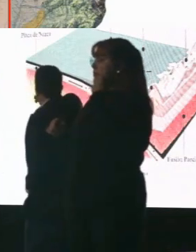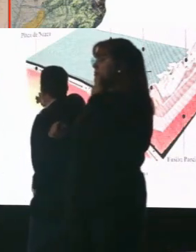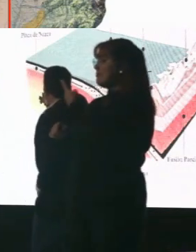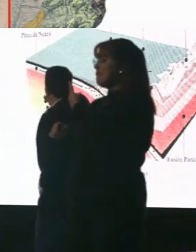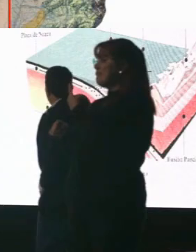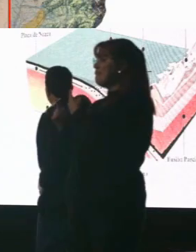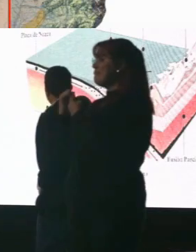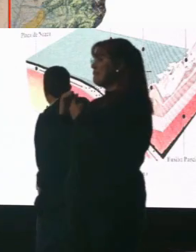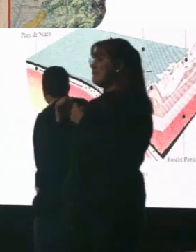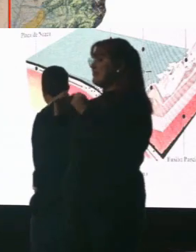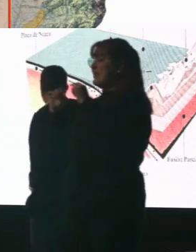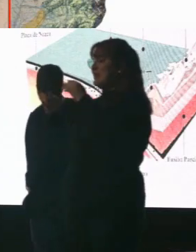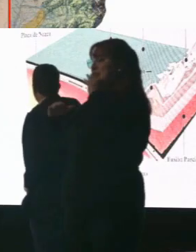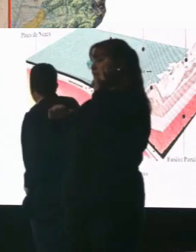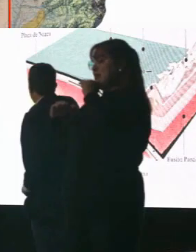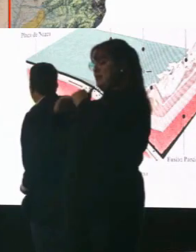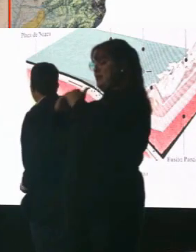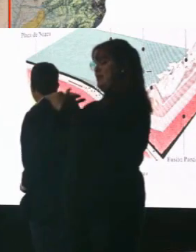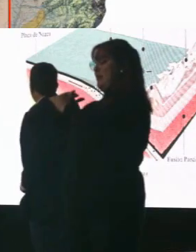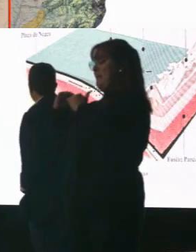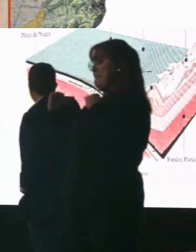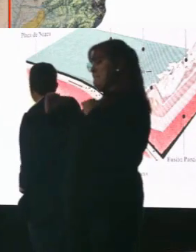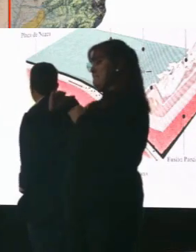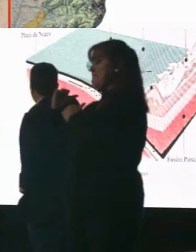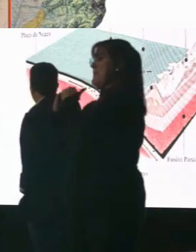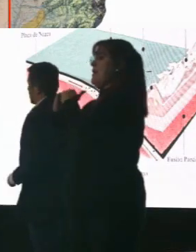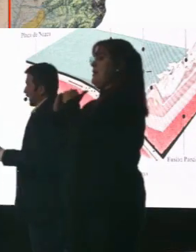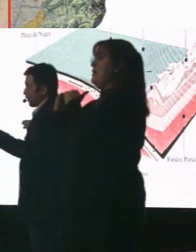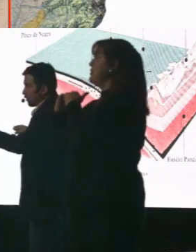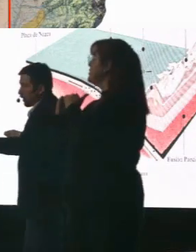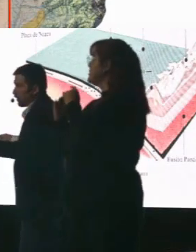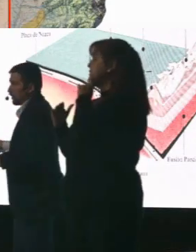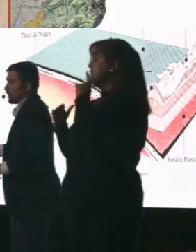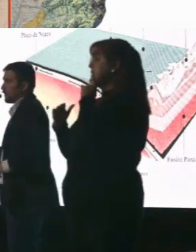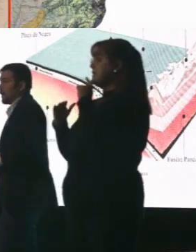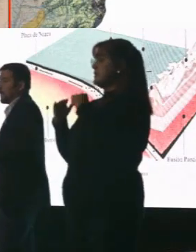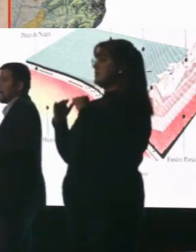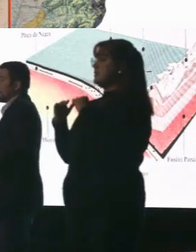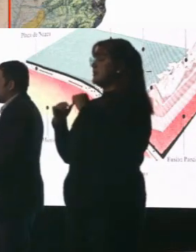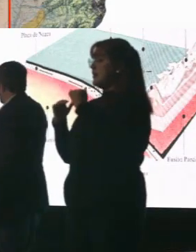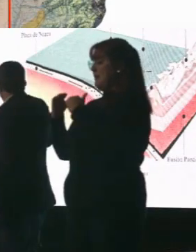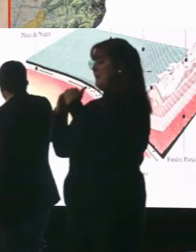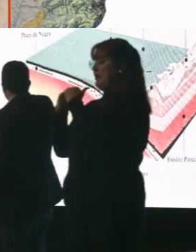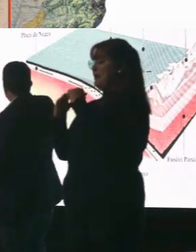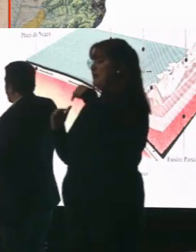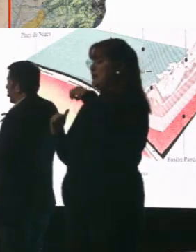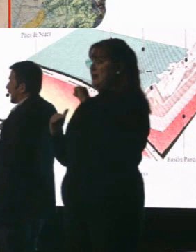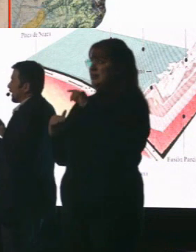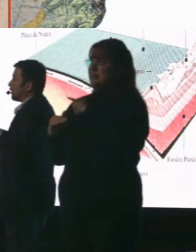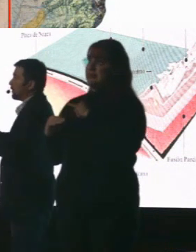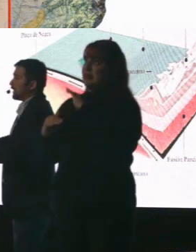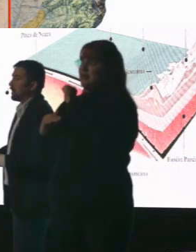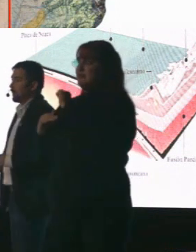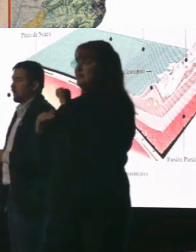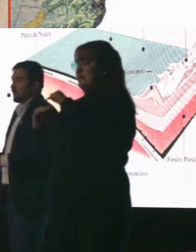existe una placa oceánica que se hunde bajo la placa continental, que en este caso puntual le podemos llamar la placa de Nazca, y ese acarreo